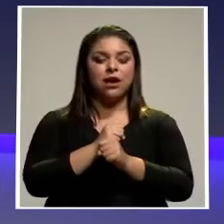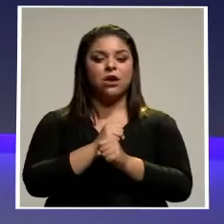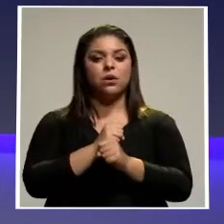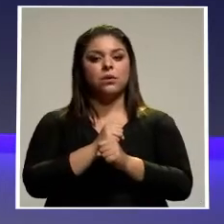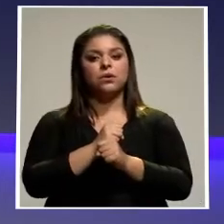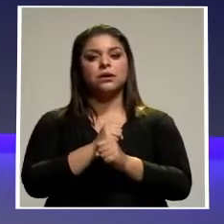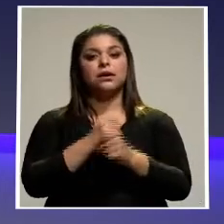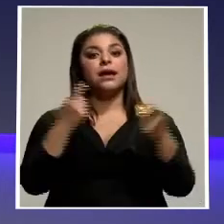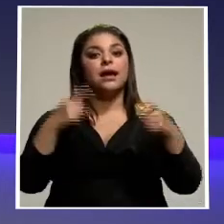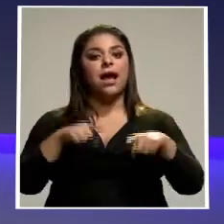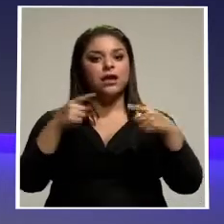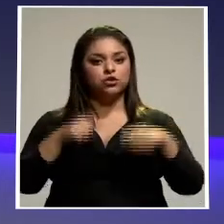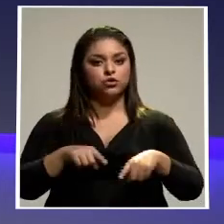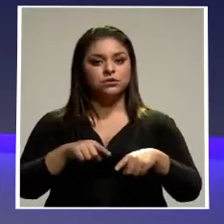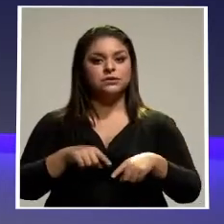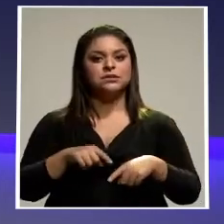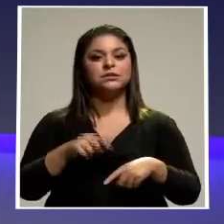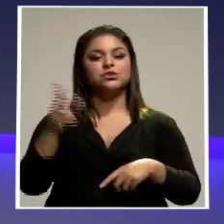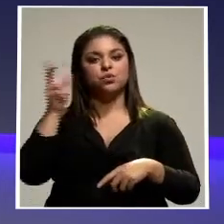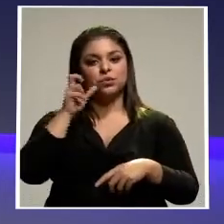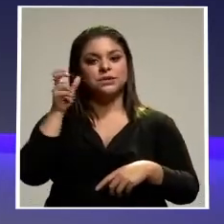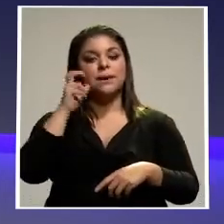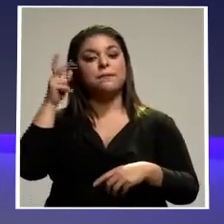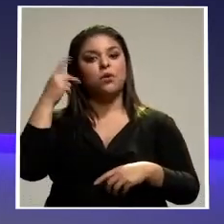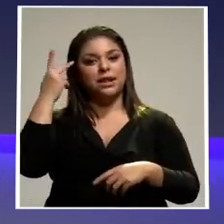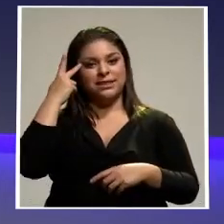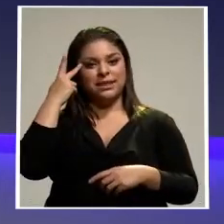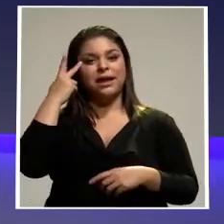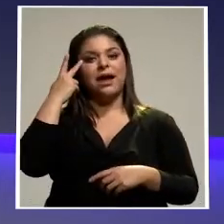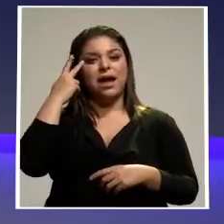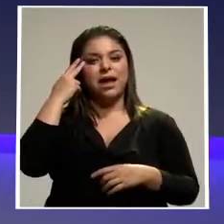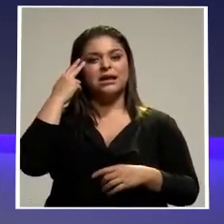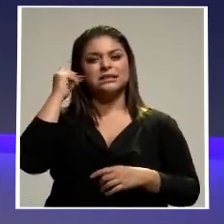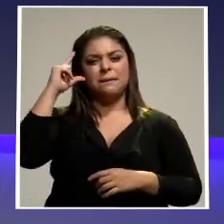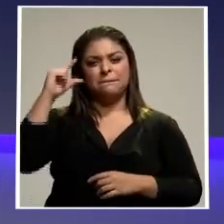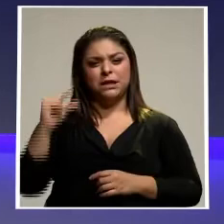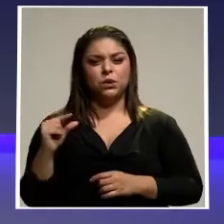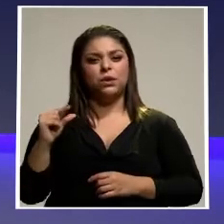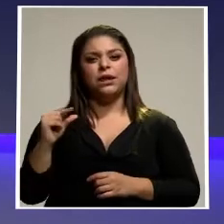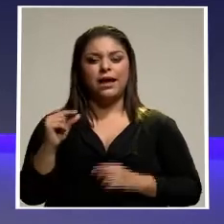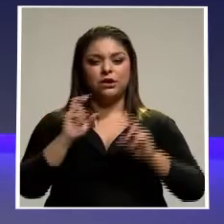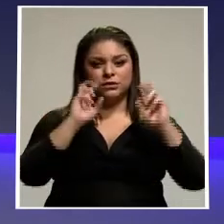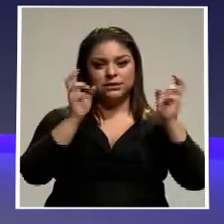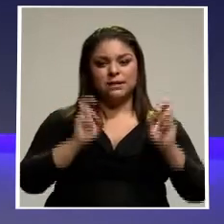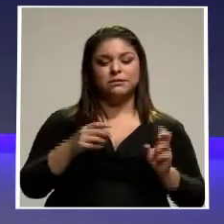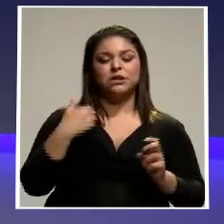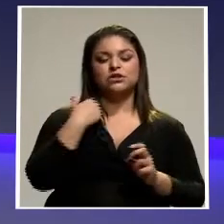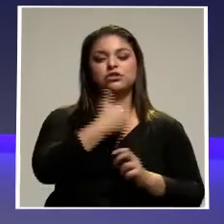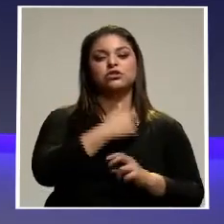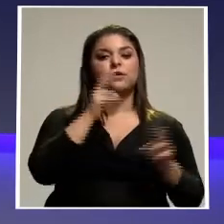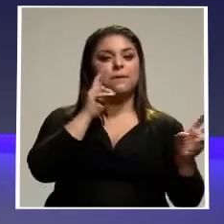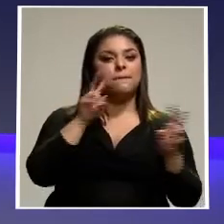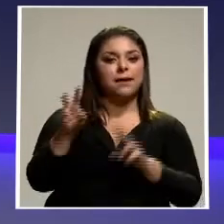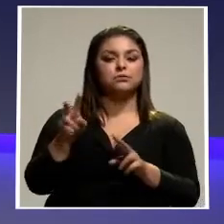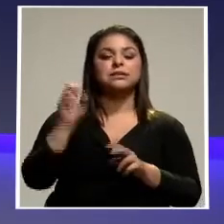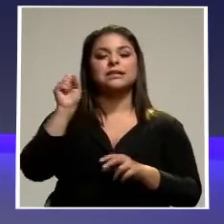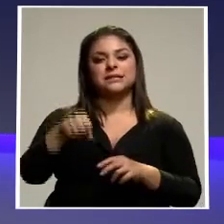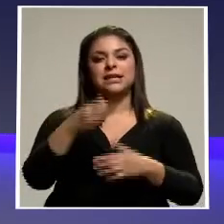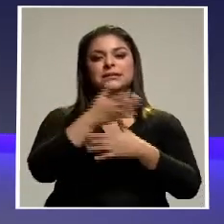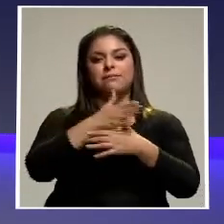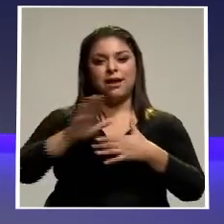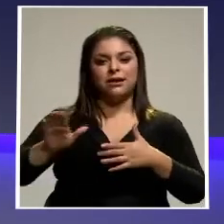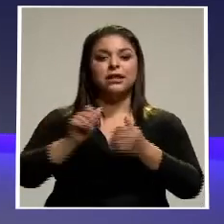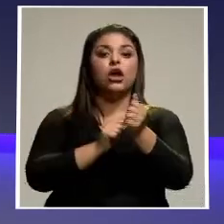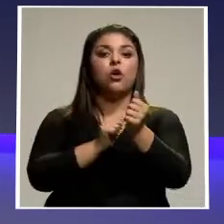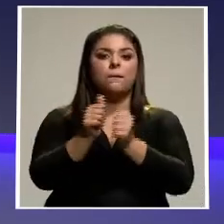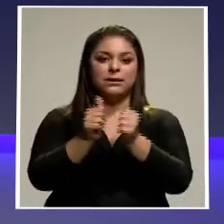los casos que resuenan en la política, es la minoría de los temas que nosotros vemos o que sí es parte de las competencias